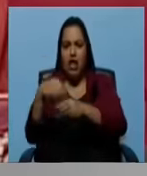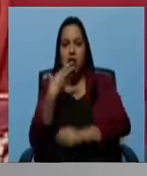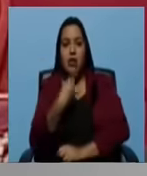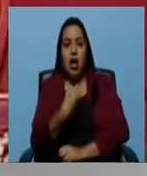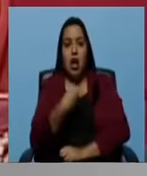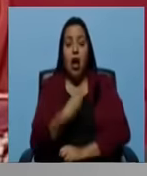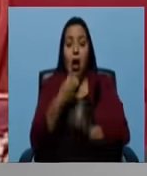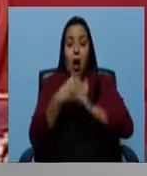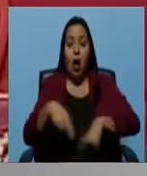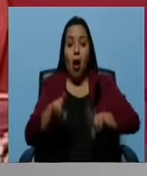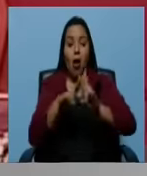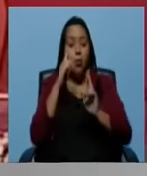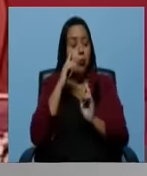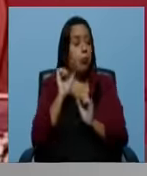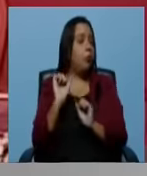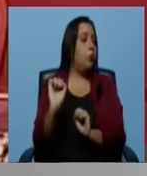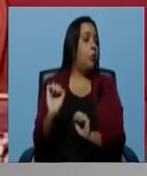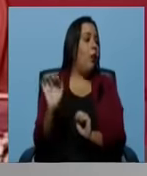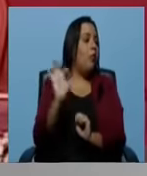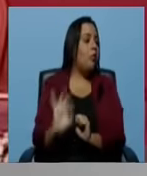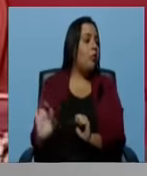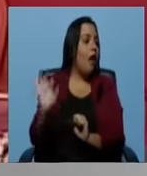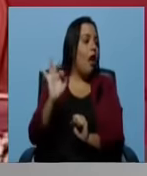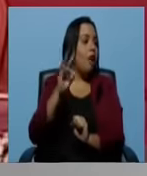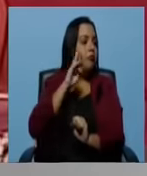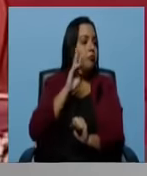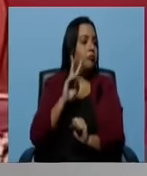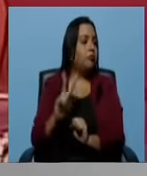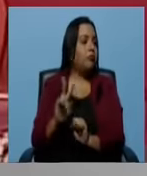que no fuera con nadie.